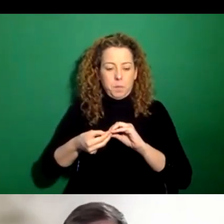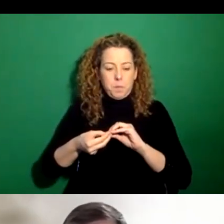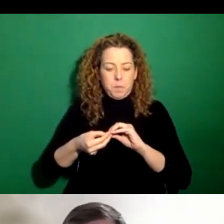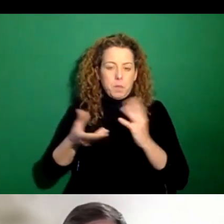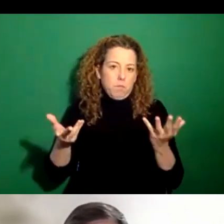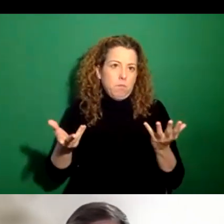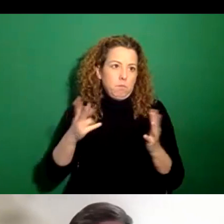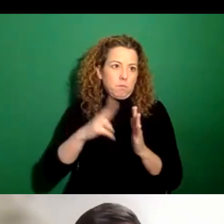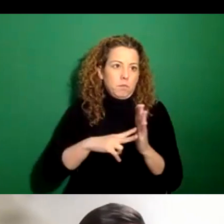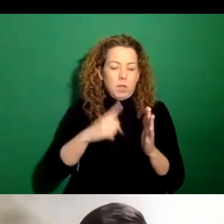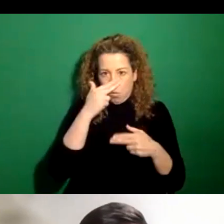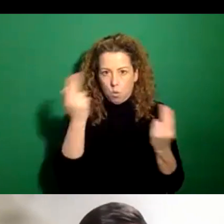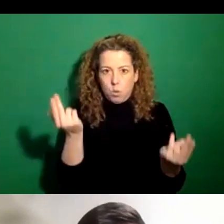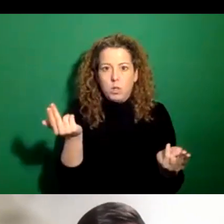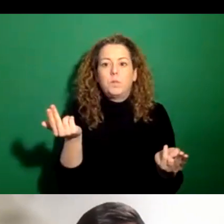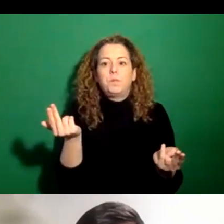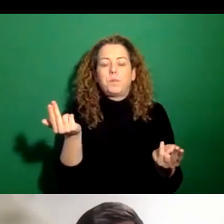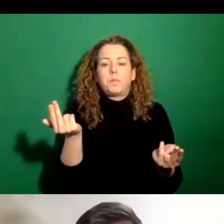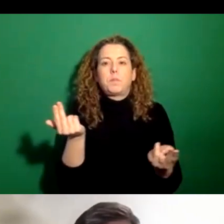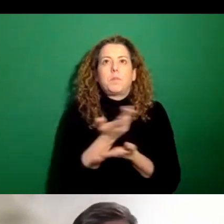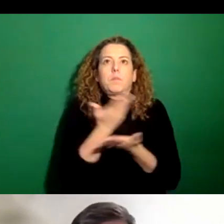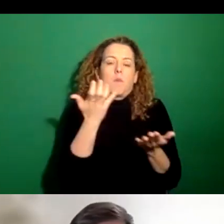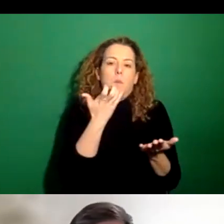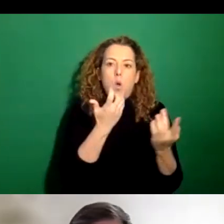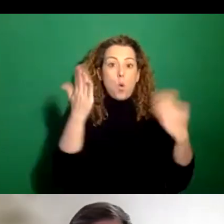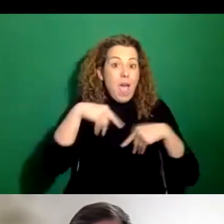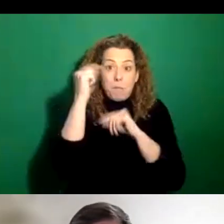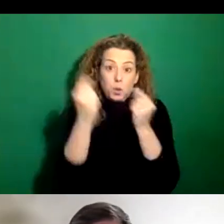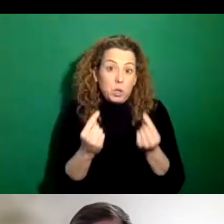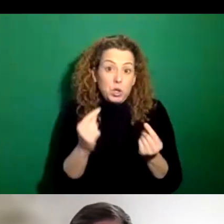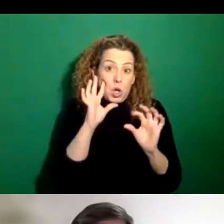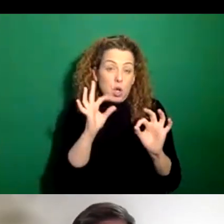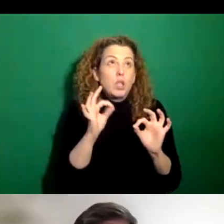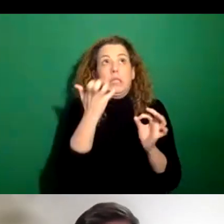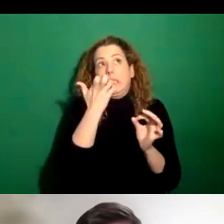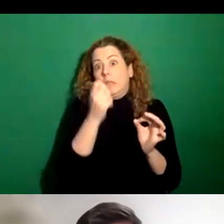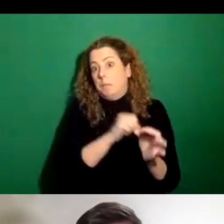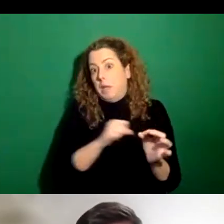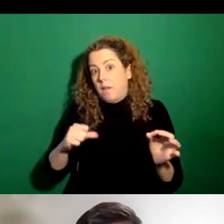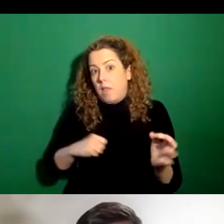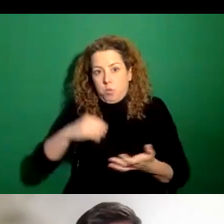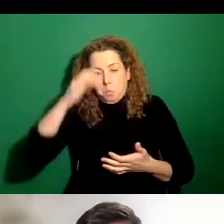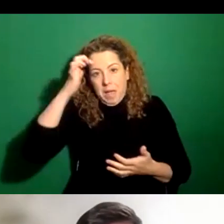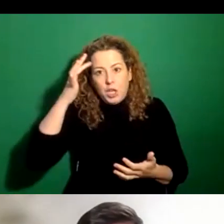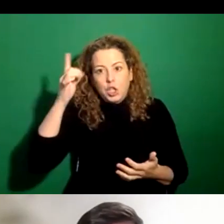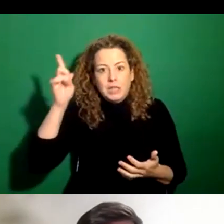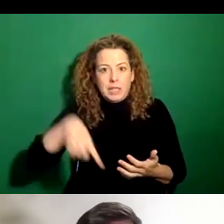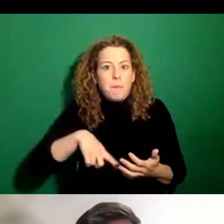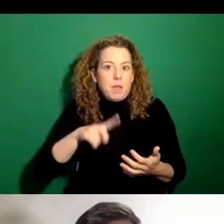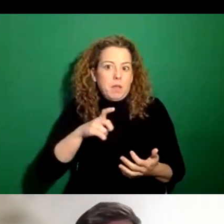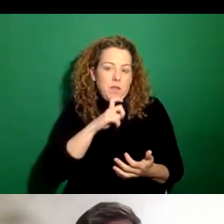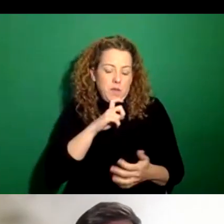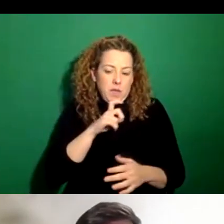son de titularidad pública, pues la falta de presupuestos, y aquellas que sean de titularidad privada, pues imagino que también tienen sus propias